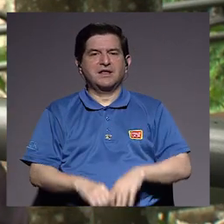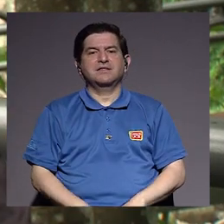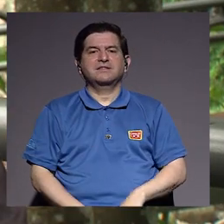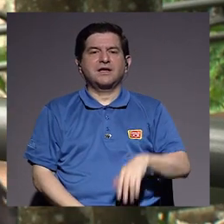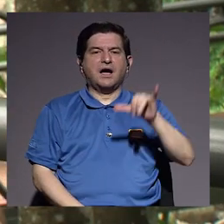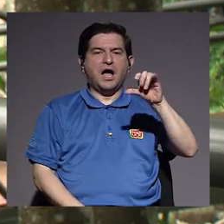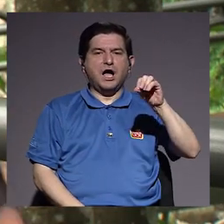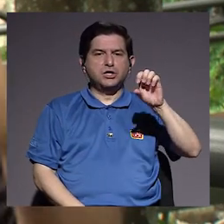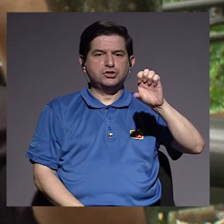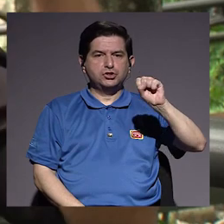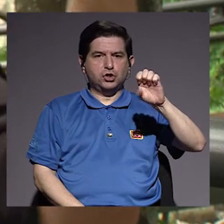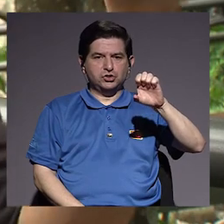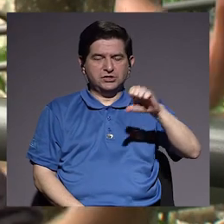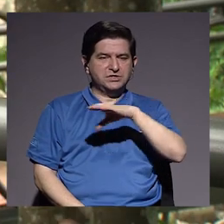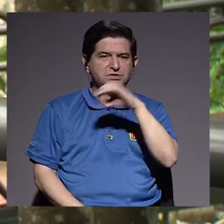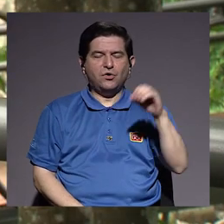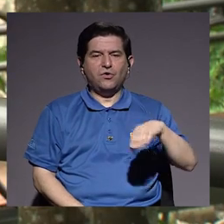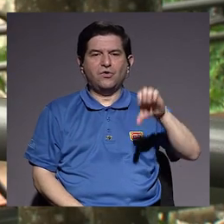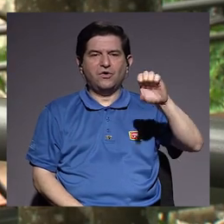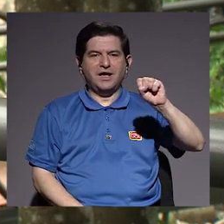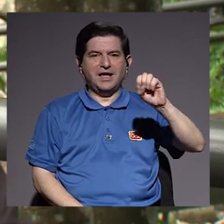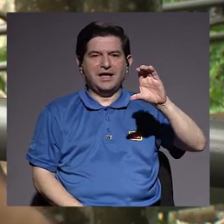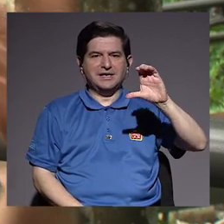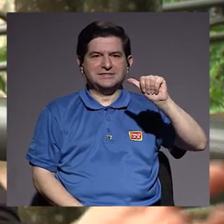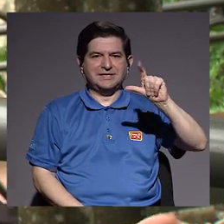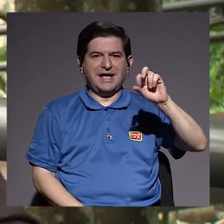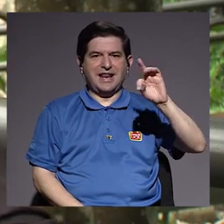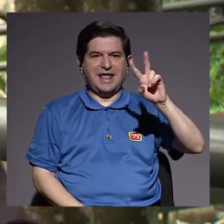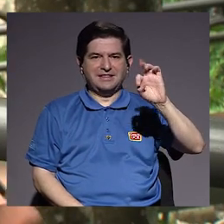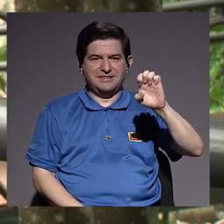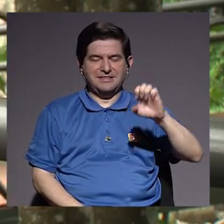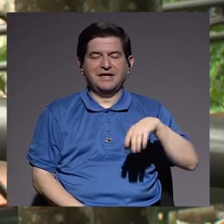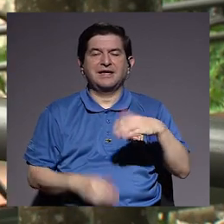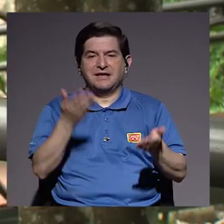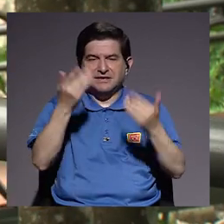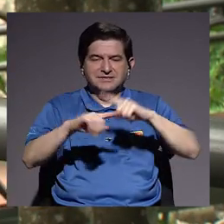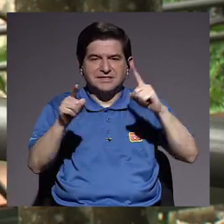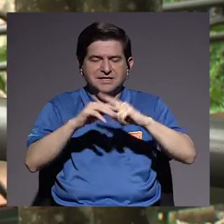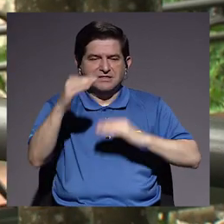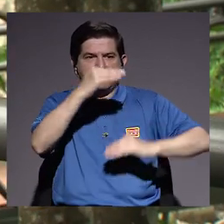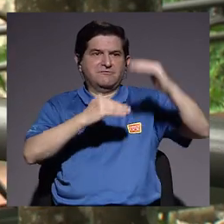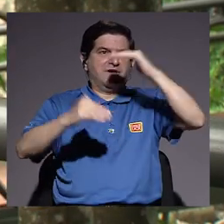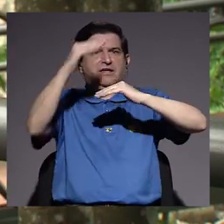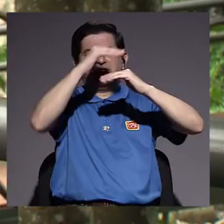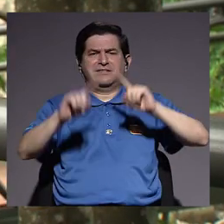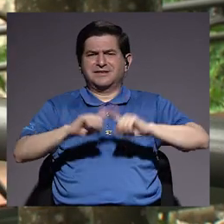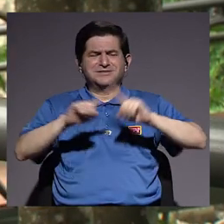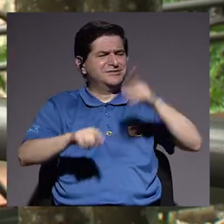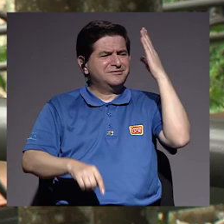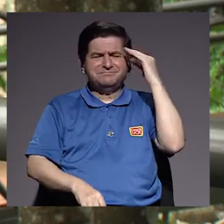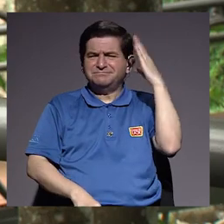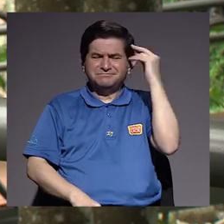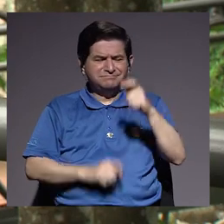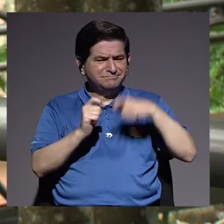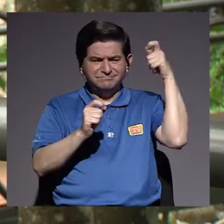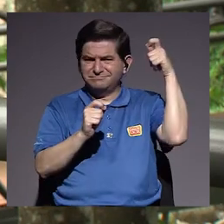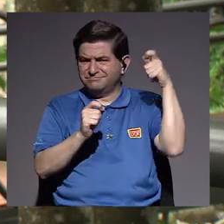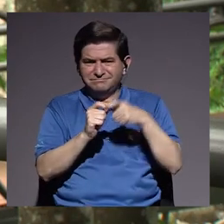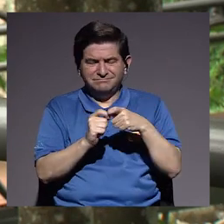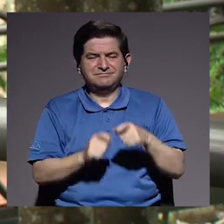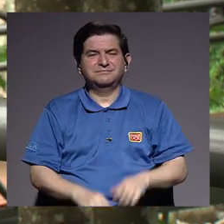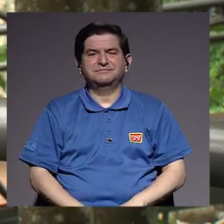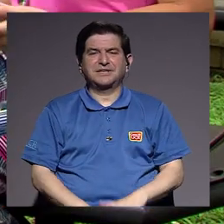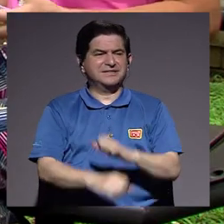Yoses, que estar viviéndolo en Escalante, en una torre de apartamentos, que estar viviéndolo en un country en Belo Horizonte. Son muy diferentes las vivencias, son muy diferentes las certezas